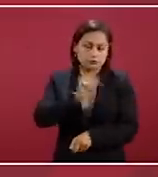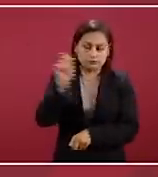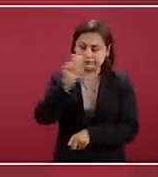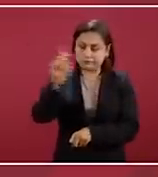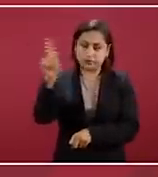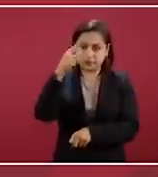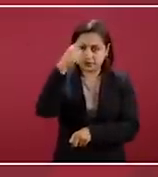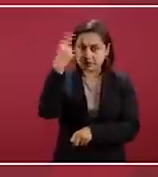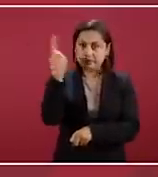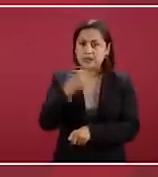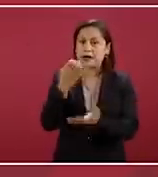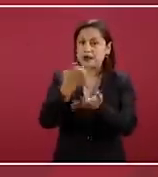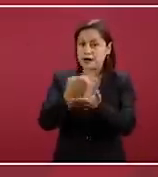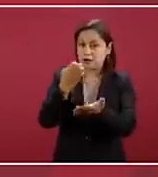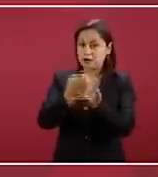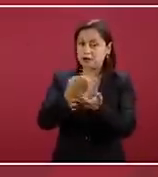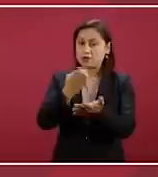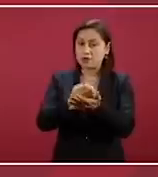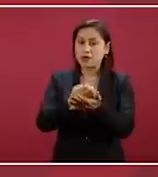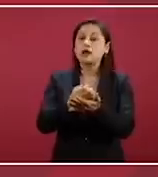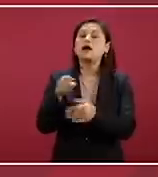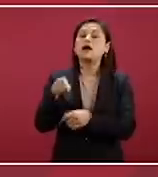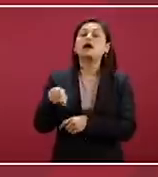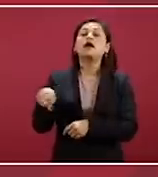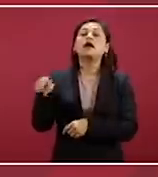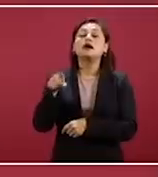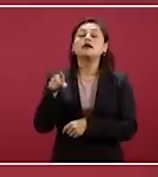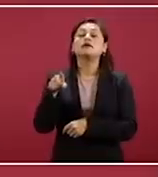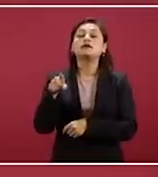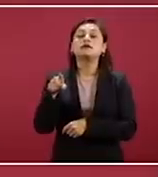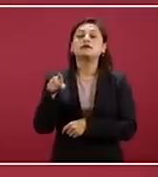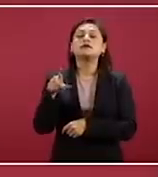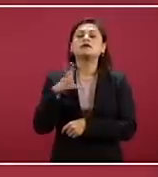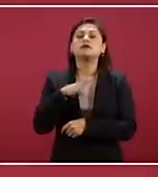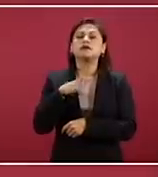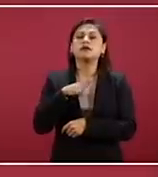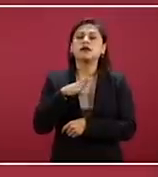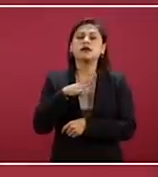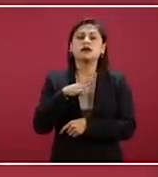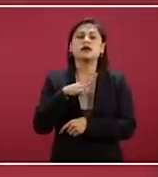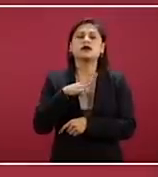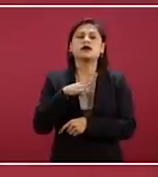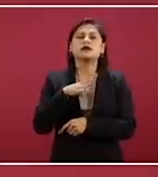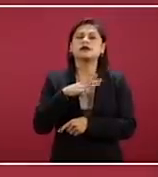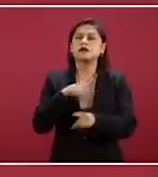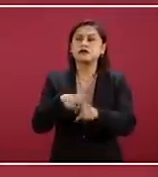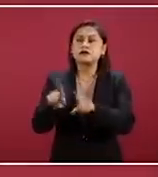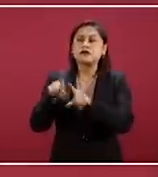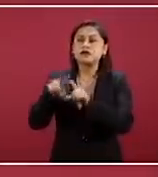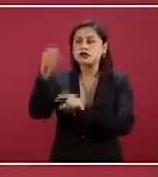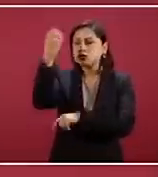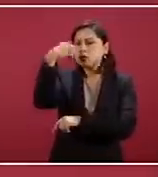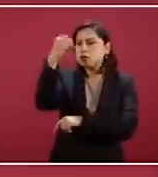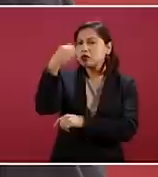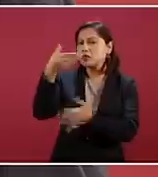toda una polémica sobre Interjet y